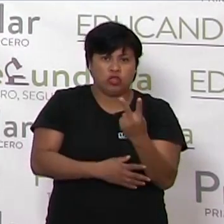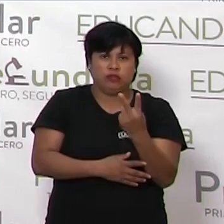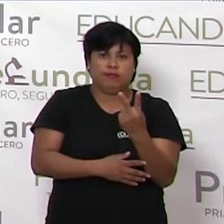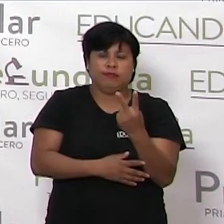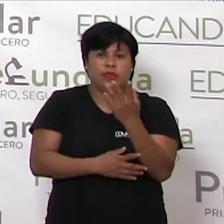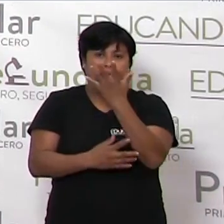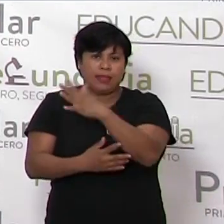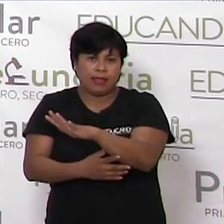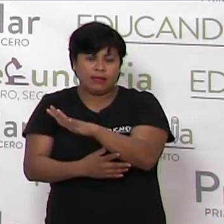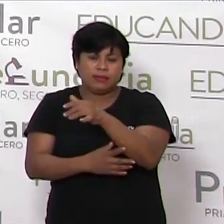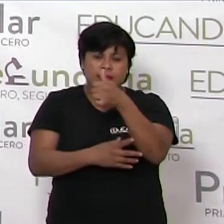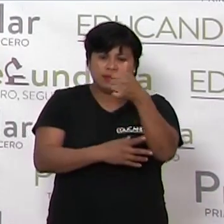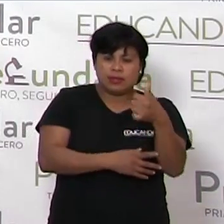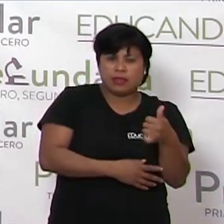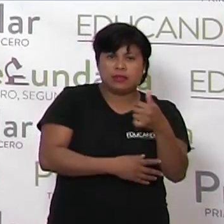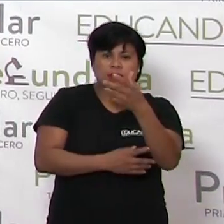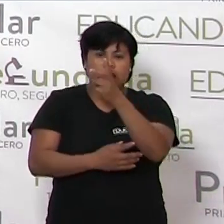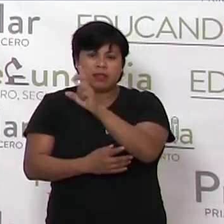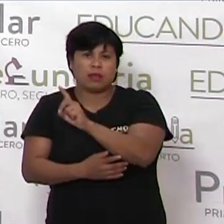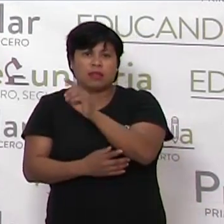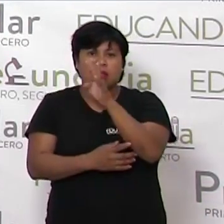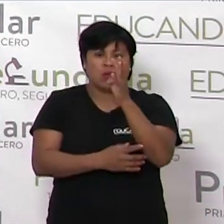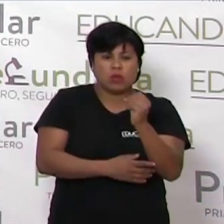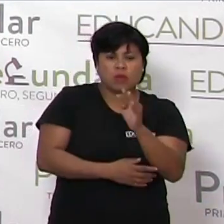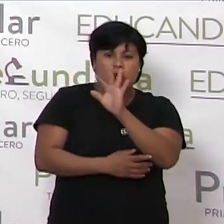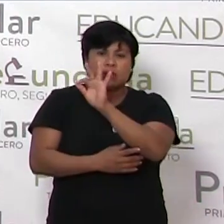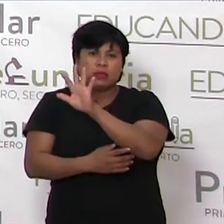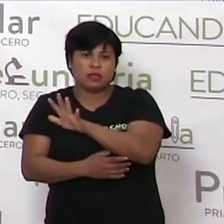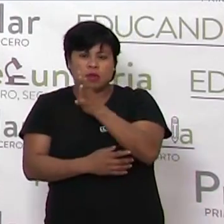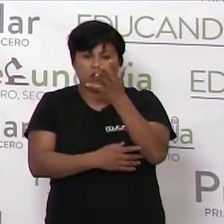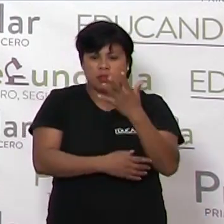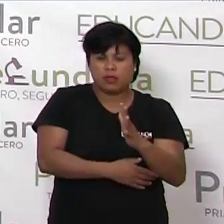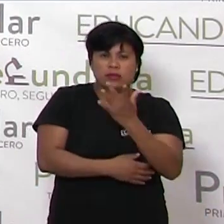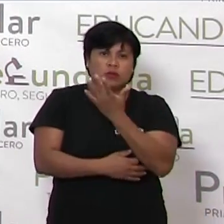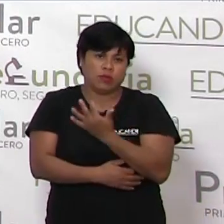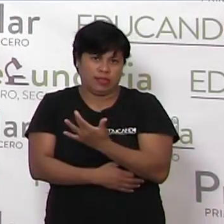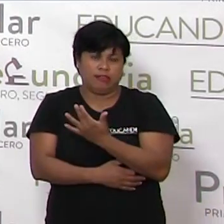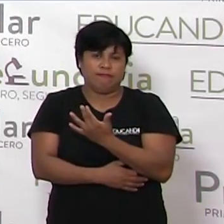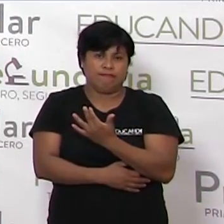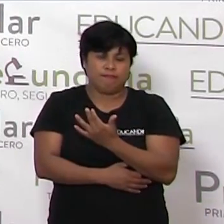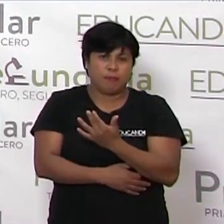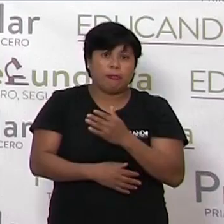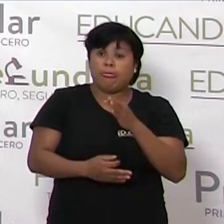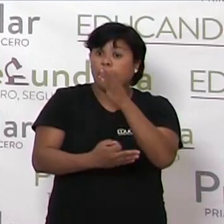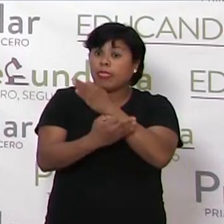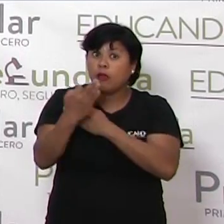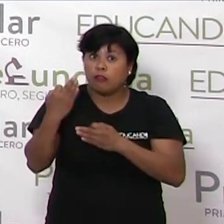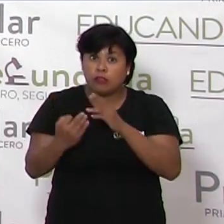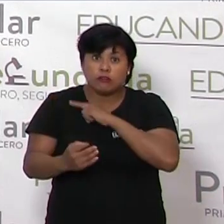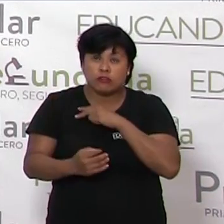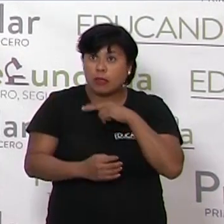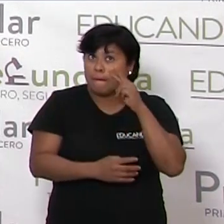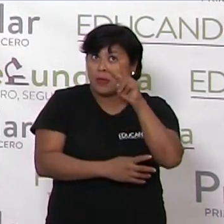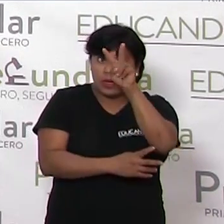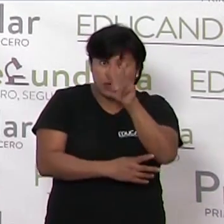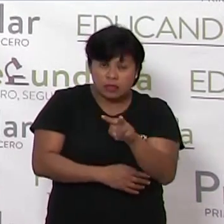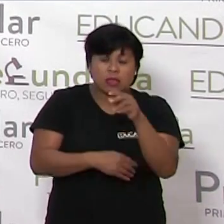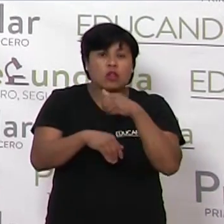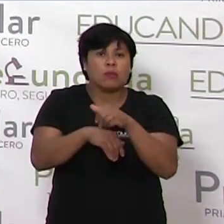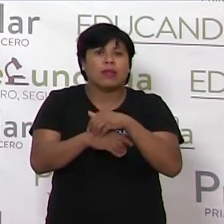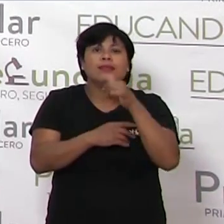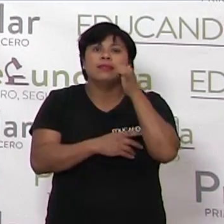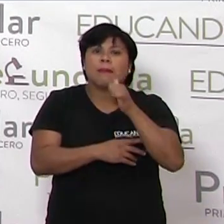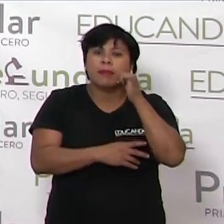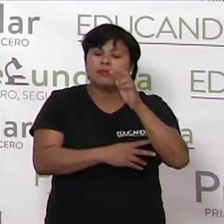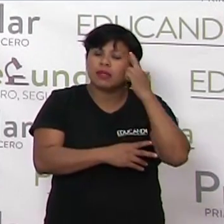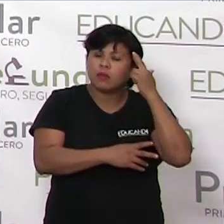2, 10, 6, 30, 9, 45, 10 y 50. En todas tablas donde veamos estos números,